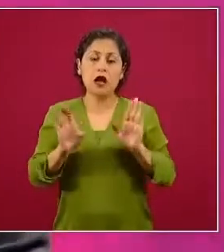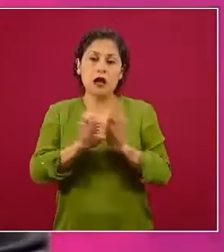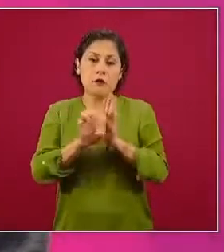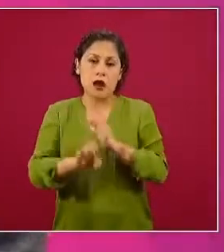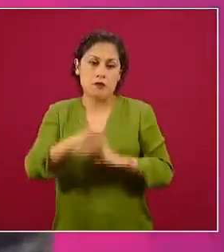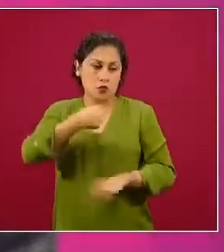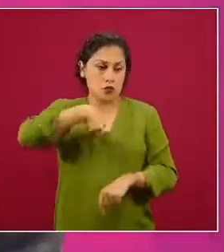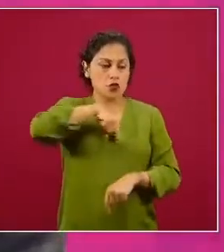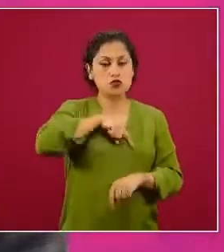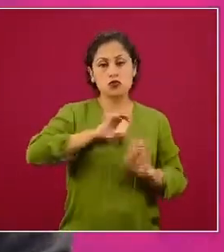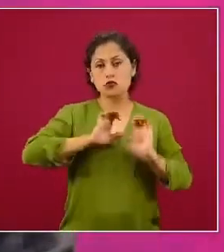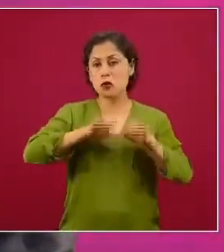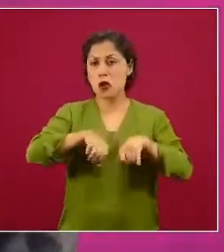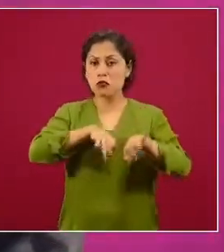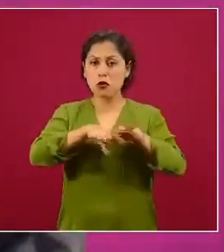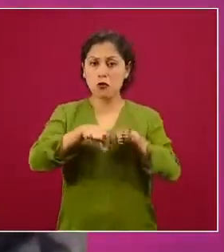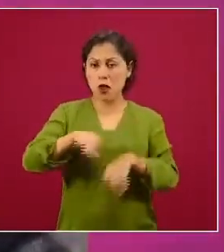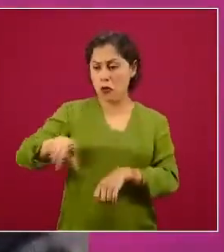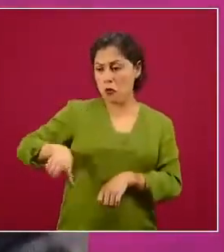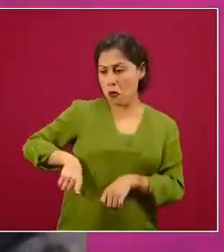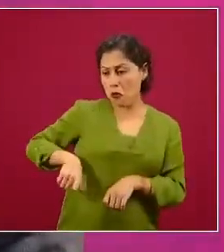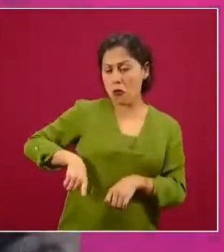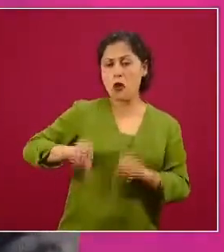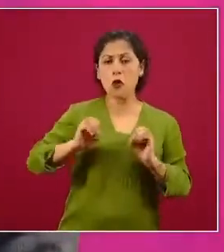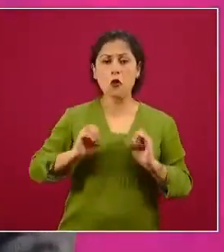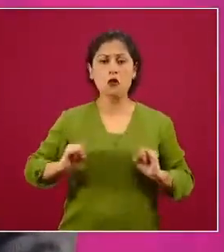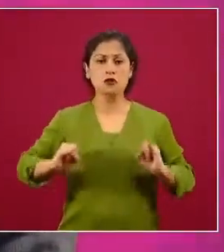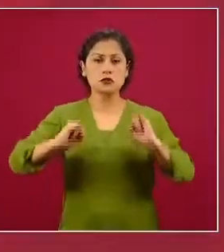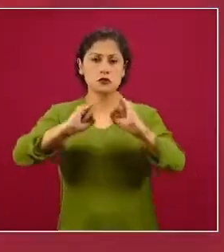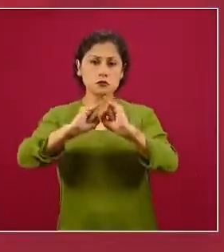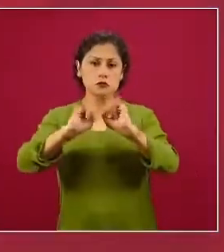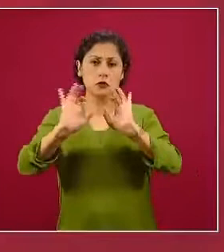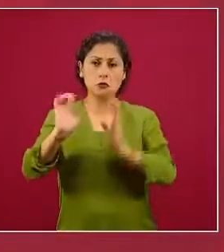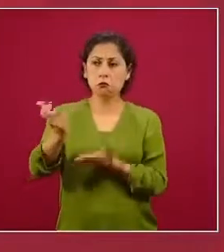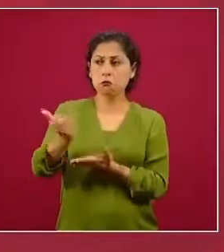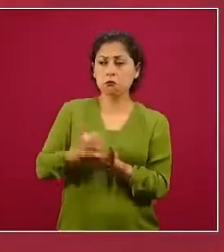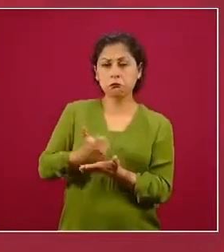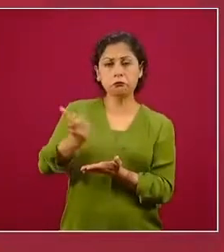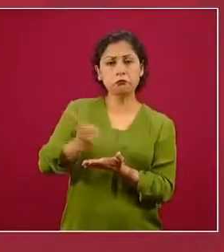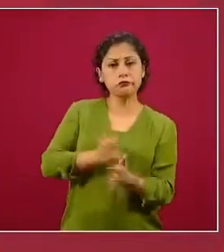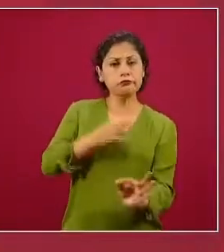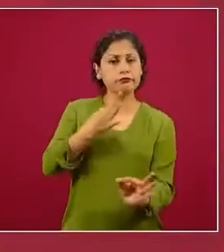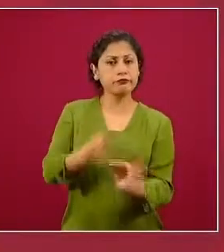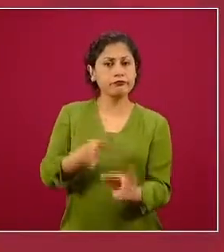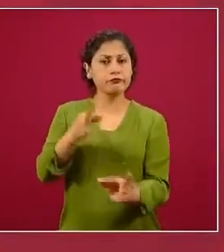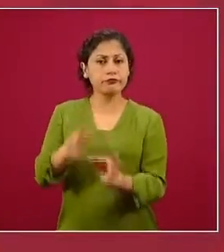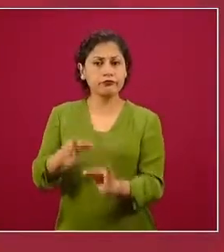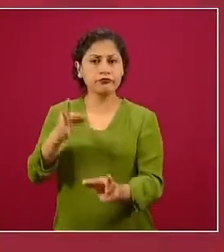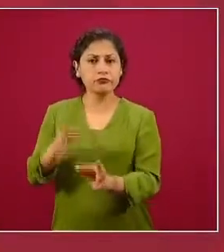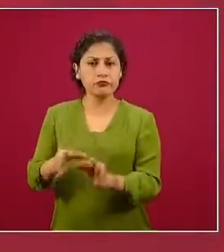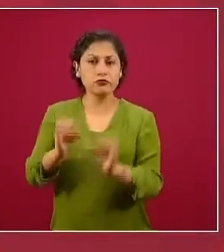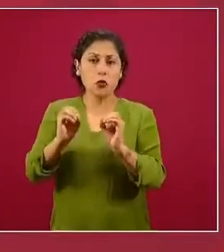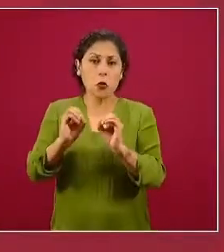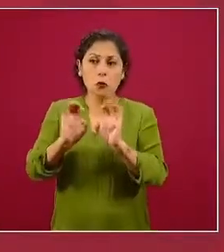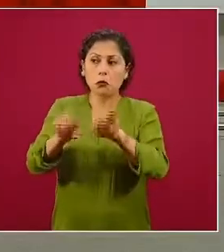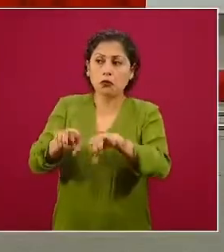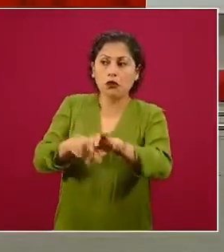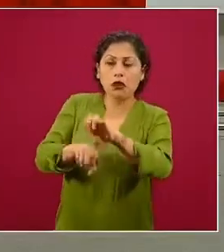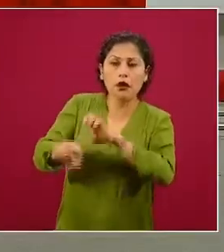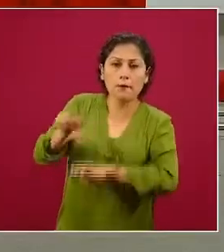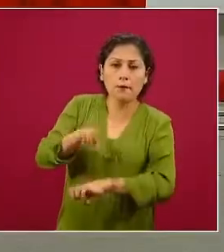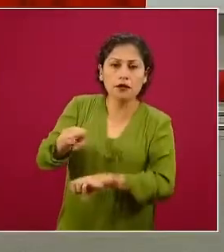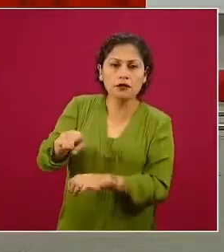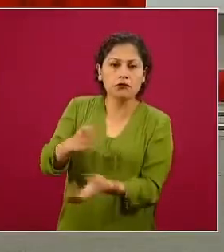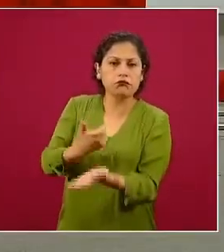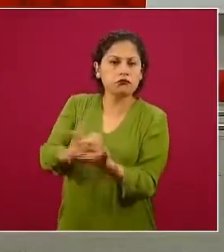una institución y entonces recibimos un sueldo periódico, otras personas en una empresa y también tienen un salario, etcétera.